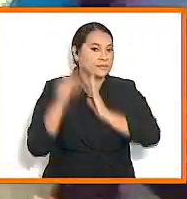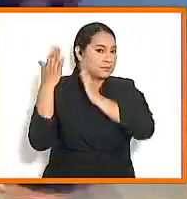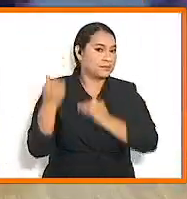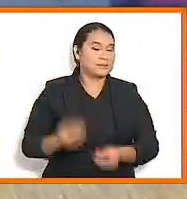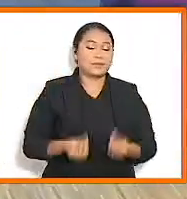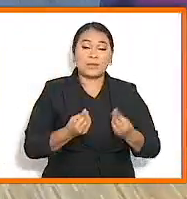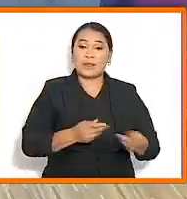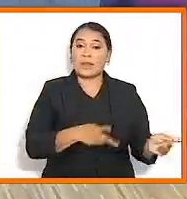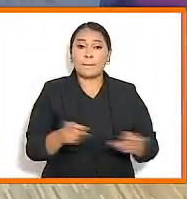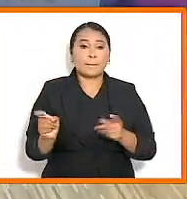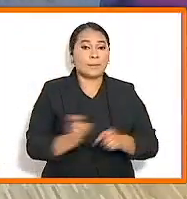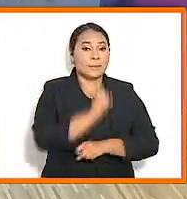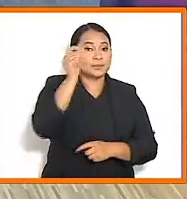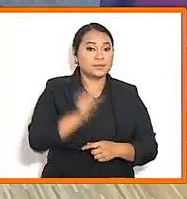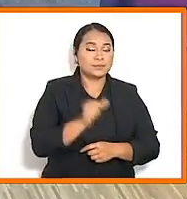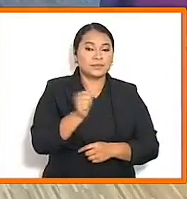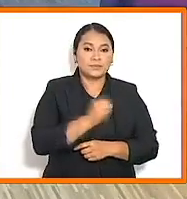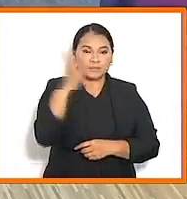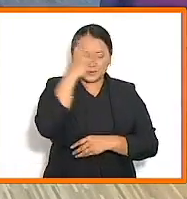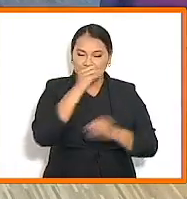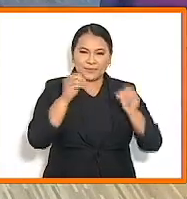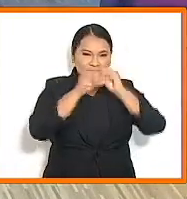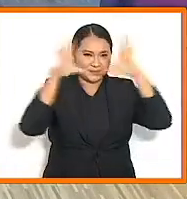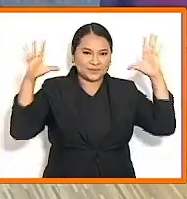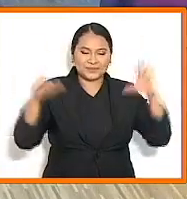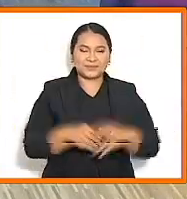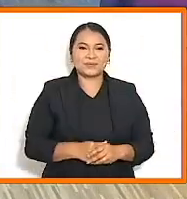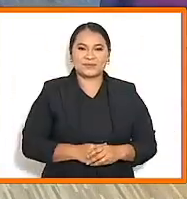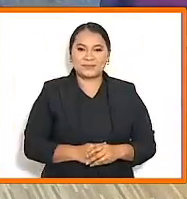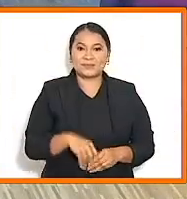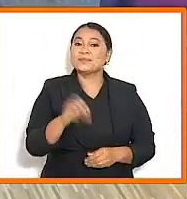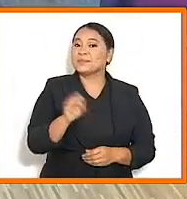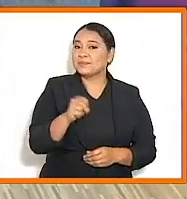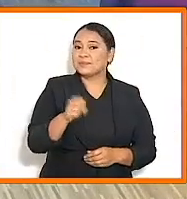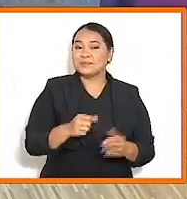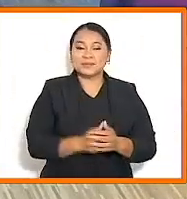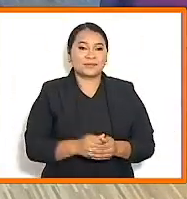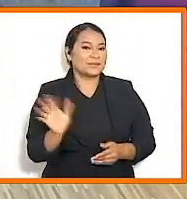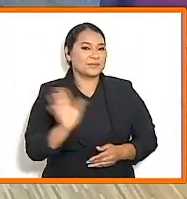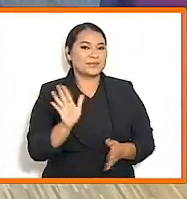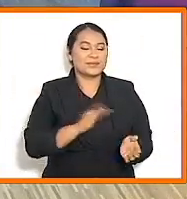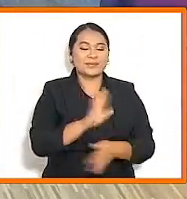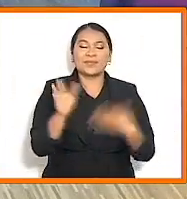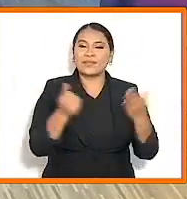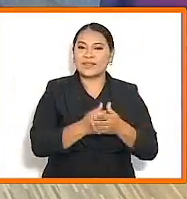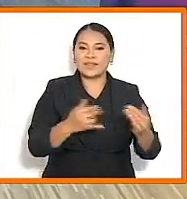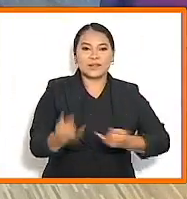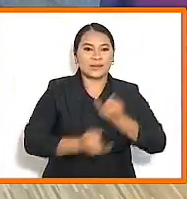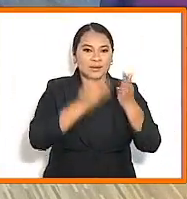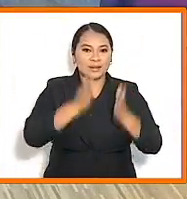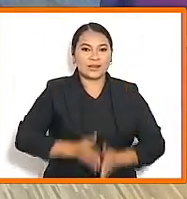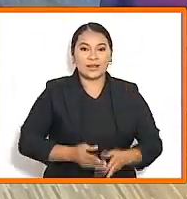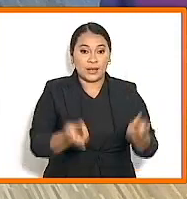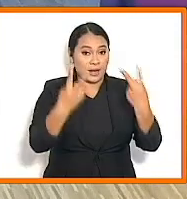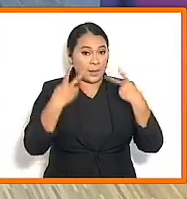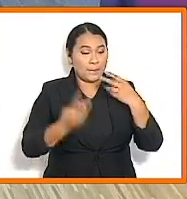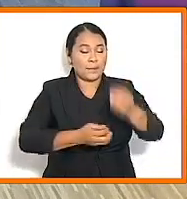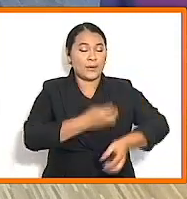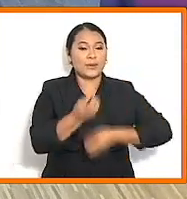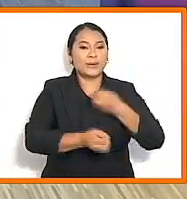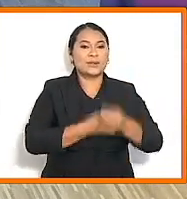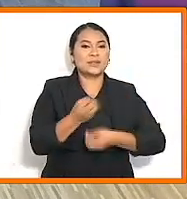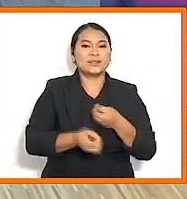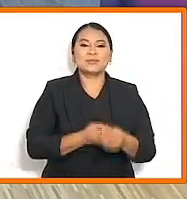tengamos muchos ganadores en esta linda mañana, Charlene. Claro que sí, Madeline. Nos despedimos de todos nuestros jugadores que han sintonizado